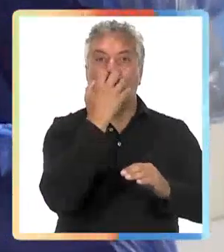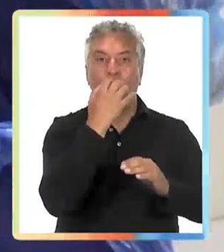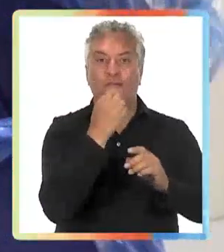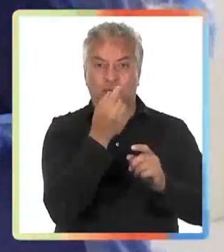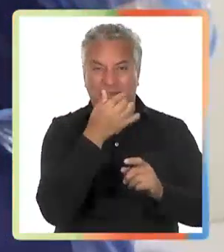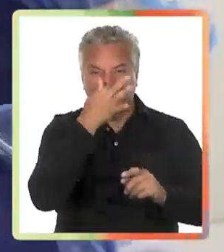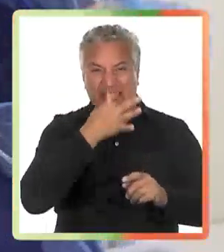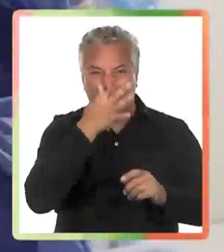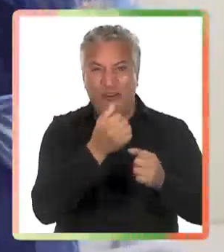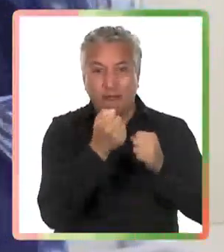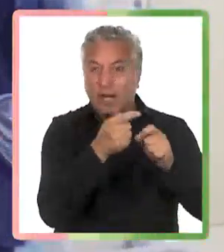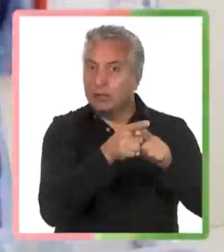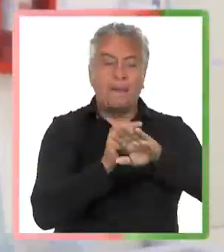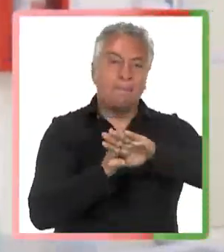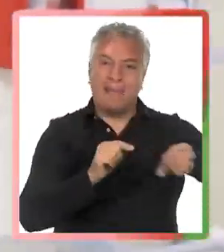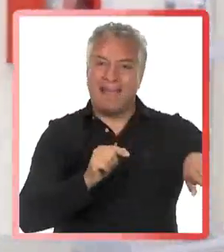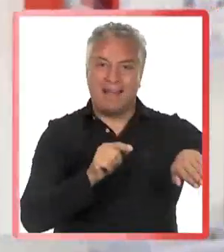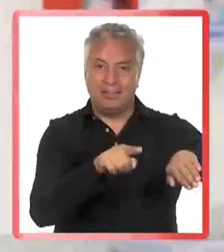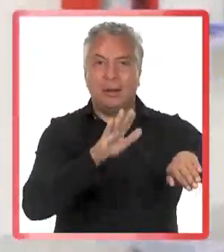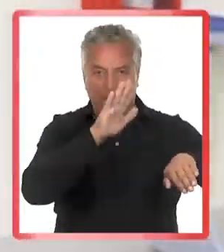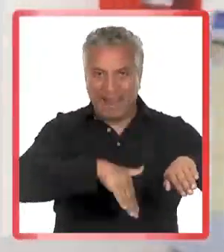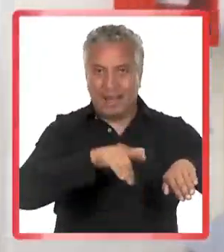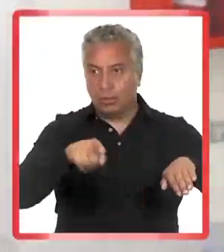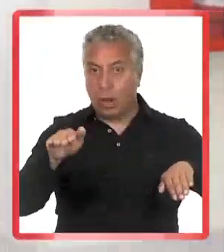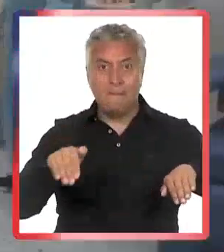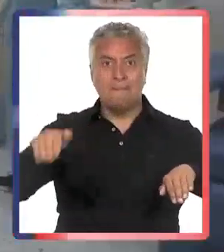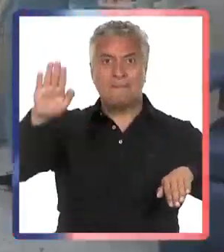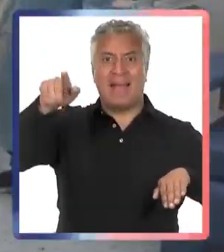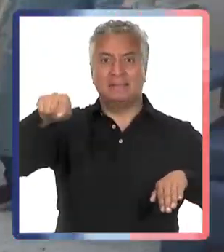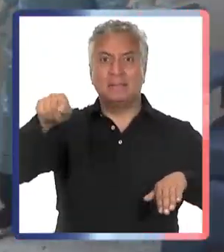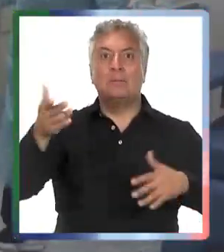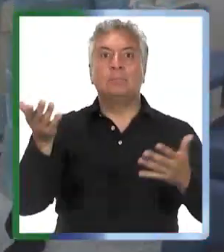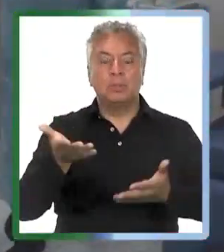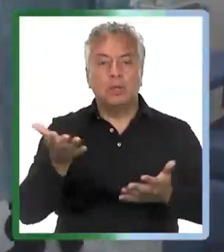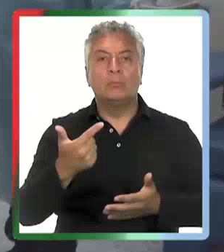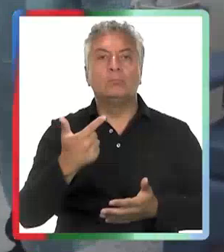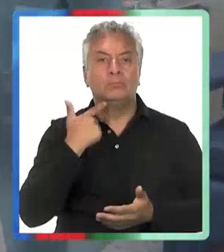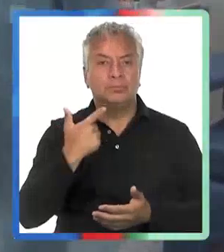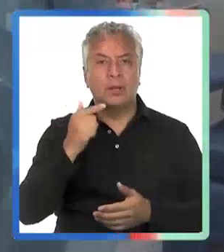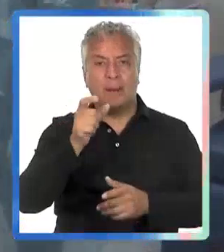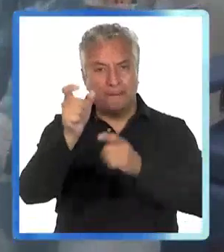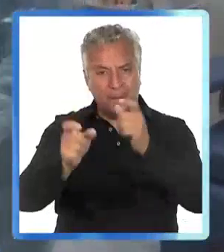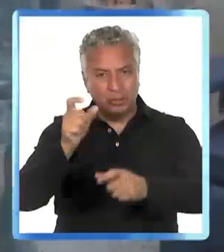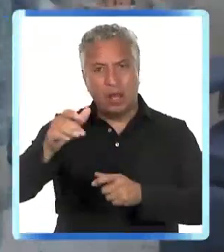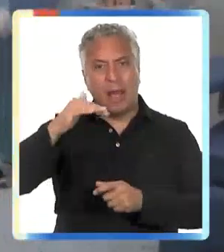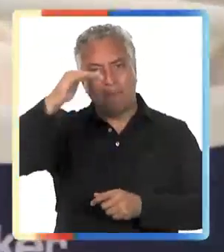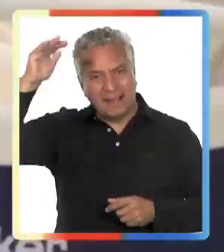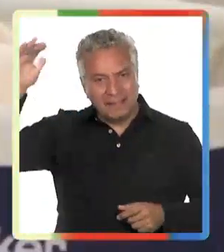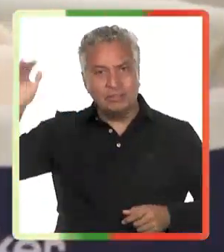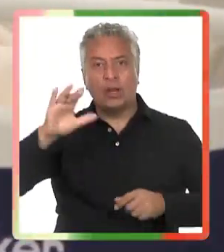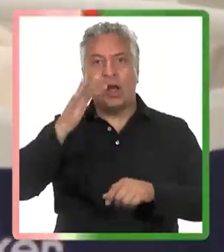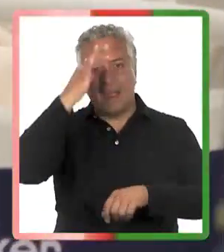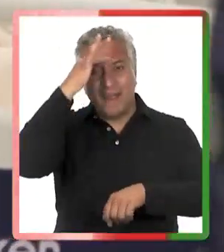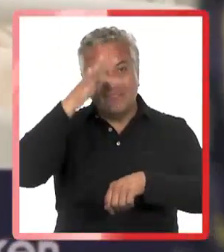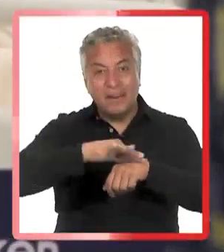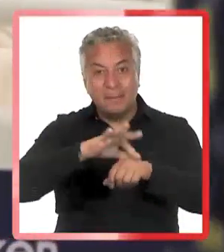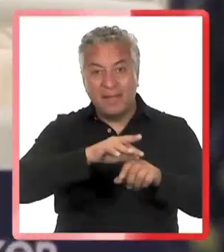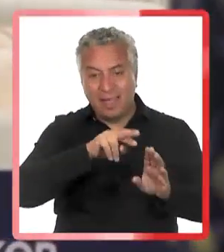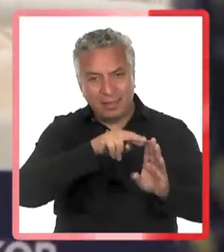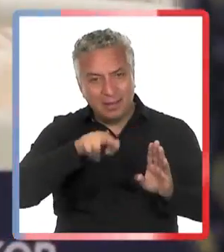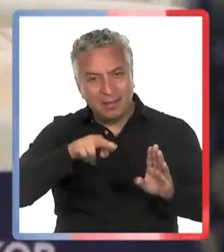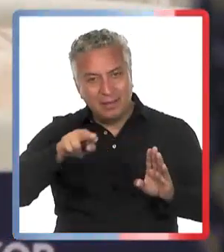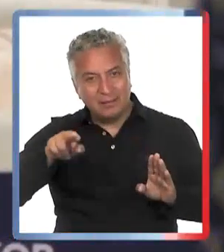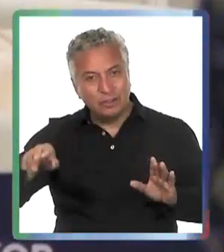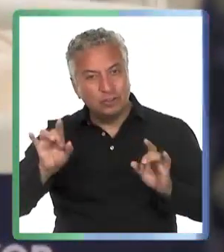que la influenza, 10 veces más por lo menos, y además que afectaba especialmente a personas mayores o con enfermedades